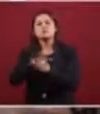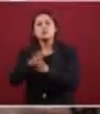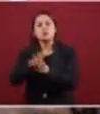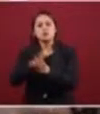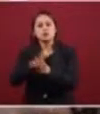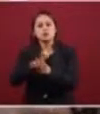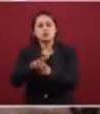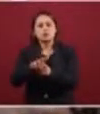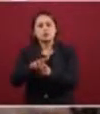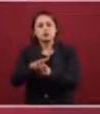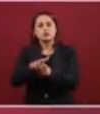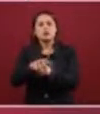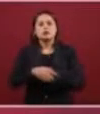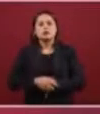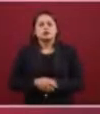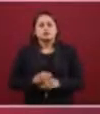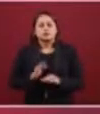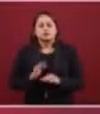si quieres ahorita te lo doy.